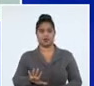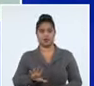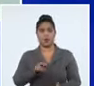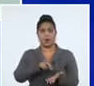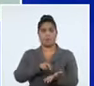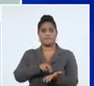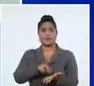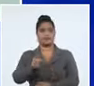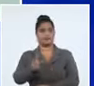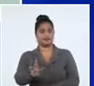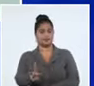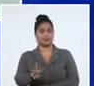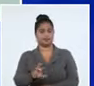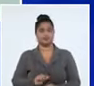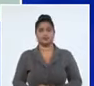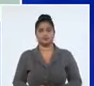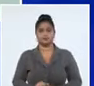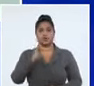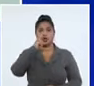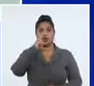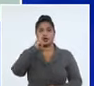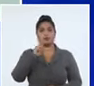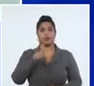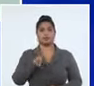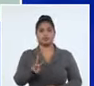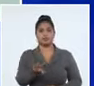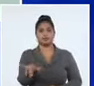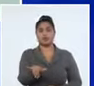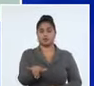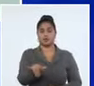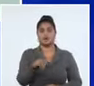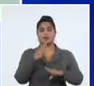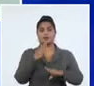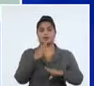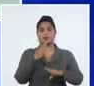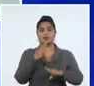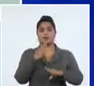14, Nuevitas 13, al igual que Santa Cruz del Sur,